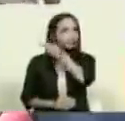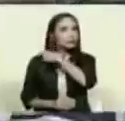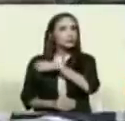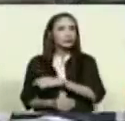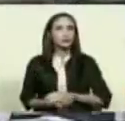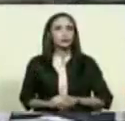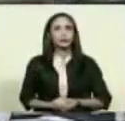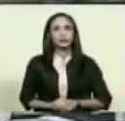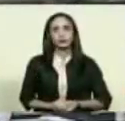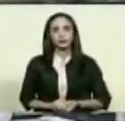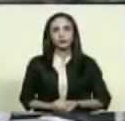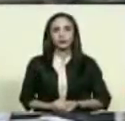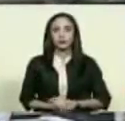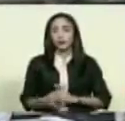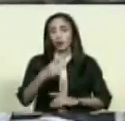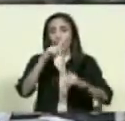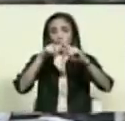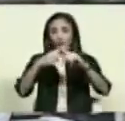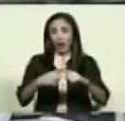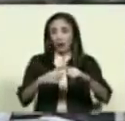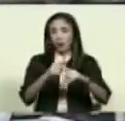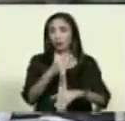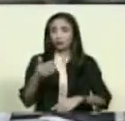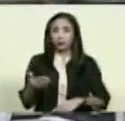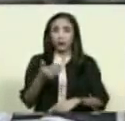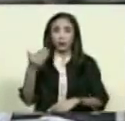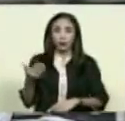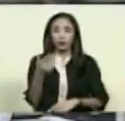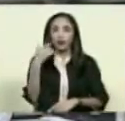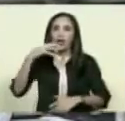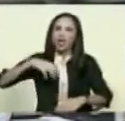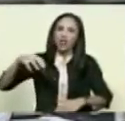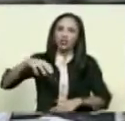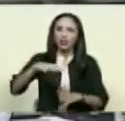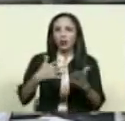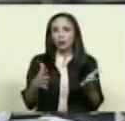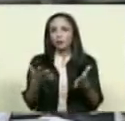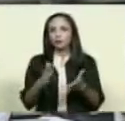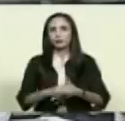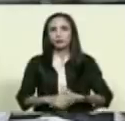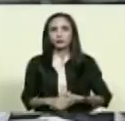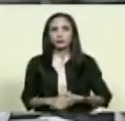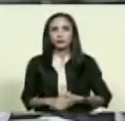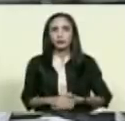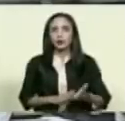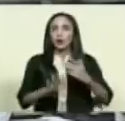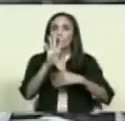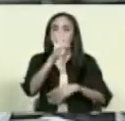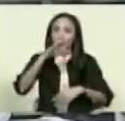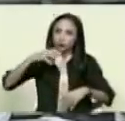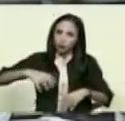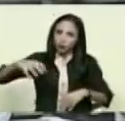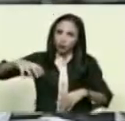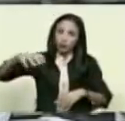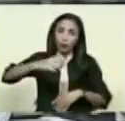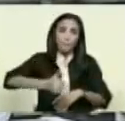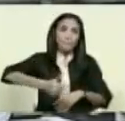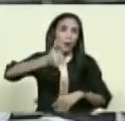Fíjense ustedes este dato importante. Registro por estado. Los 4 estados donde hubo